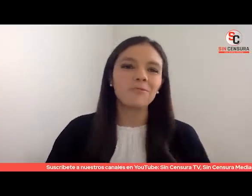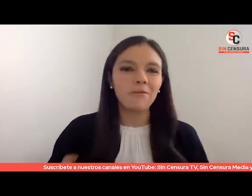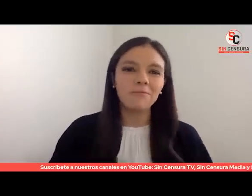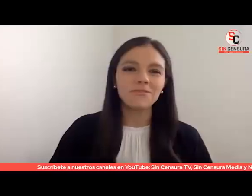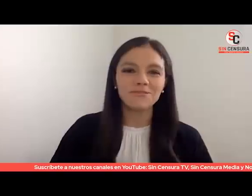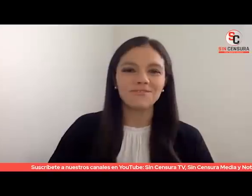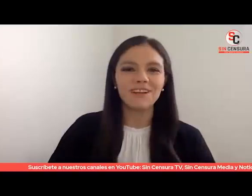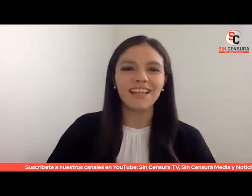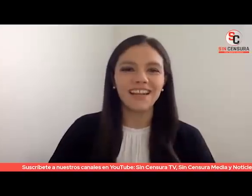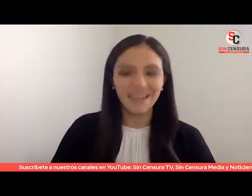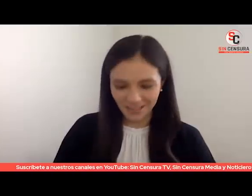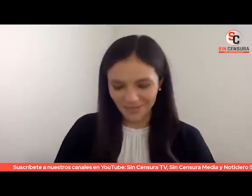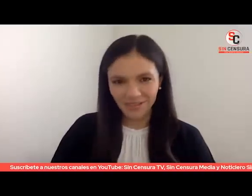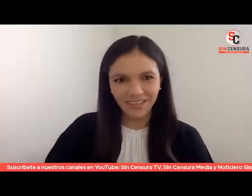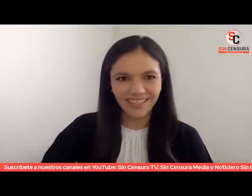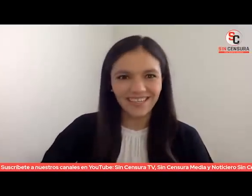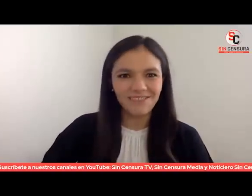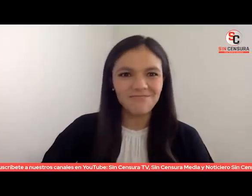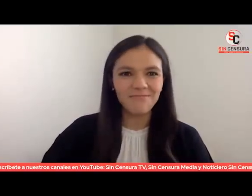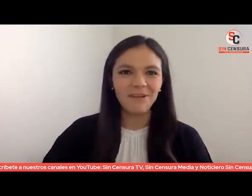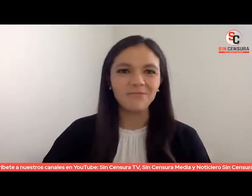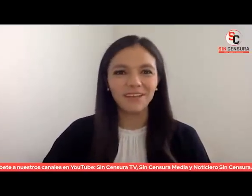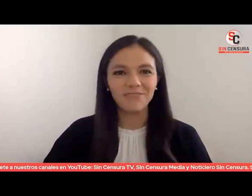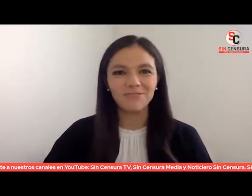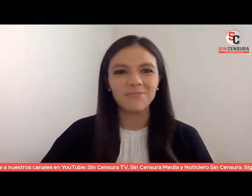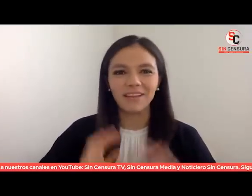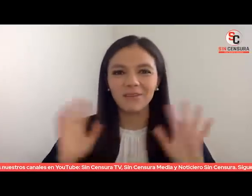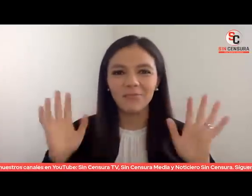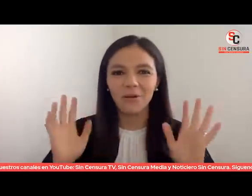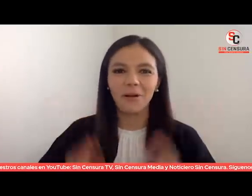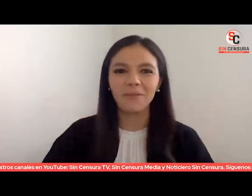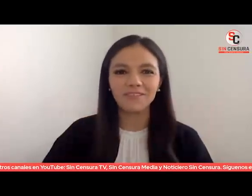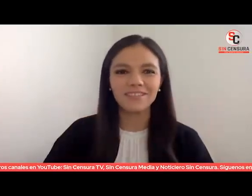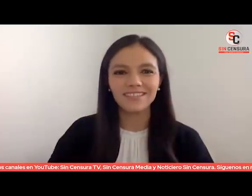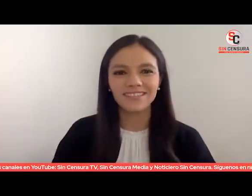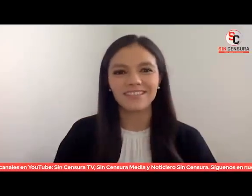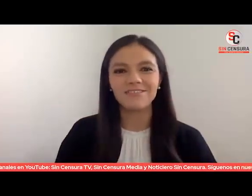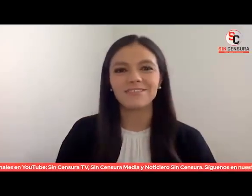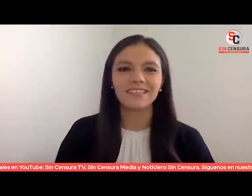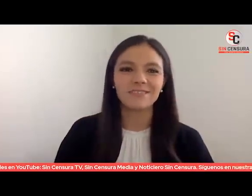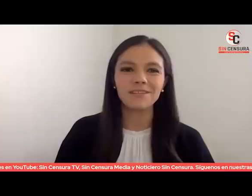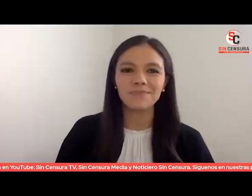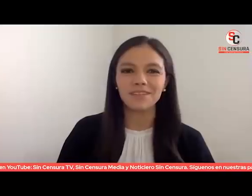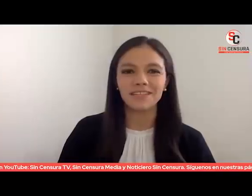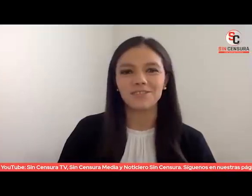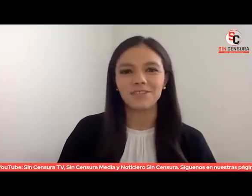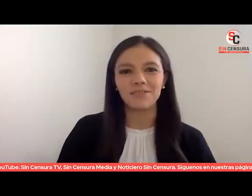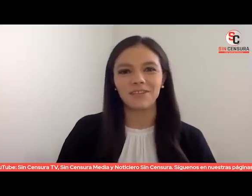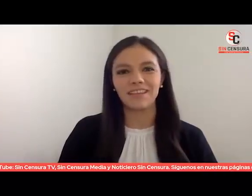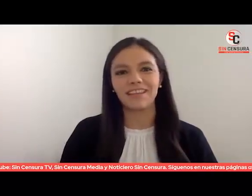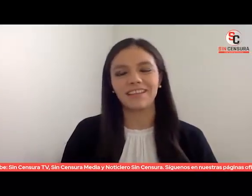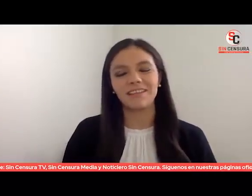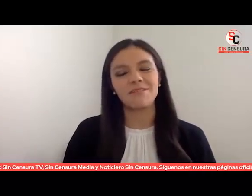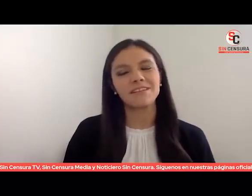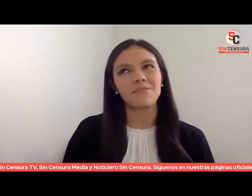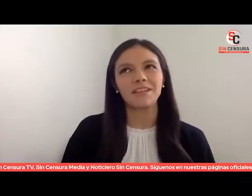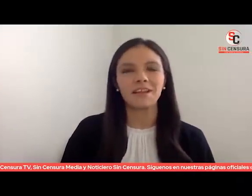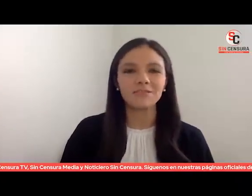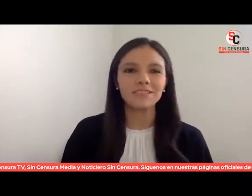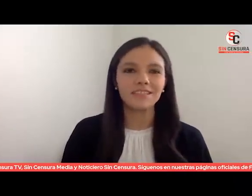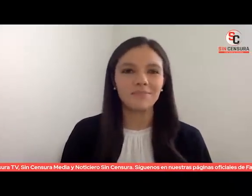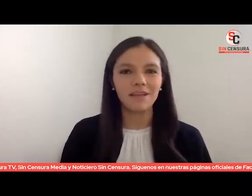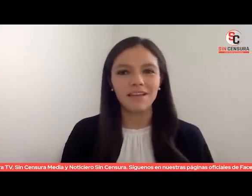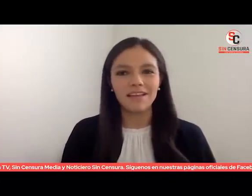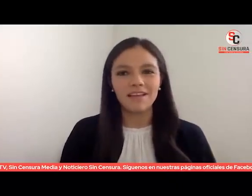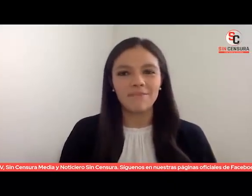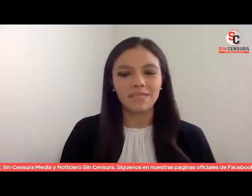aparte tú y yo hablamos fuera del aire al respecto, que esa era una pregunta justo para todo un programa. Entonces si nos aceptas la invitación, te vienes a platicarnos